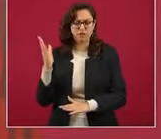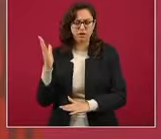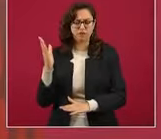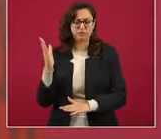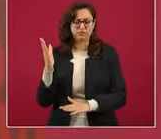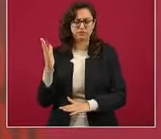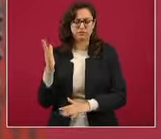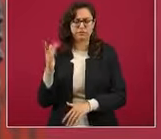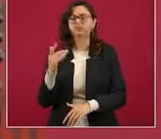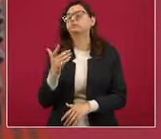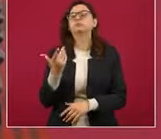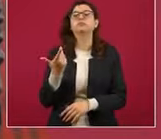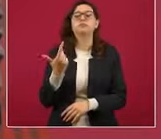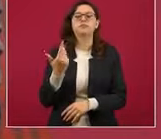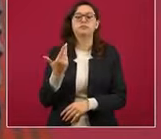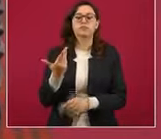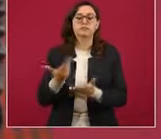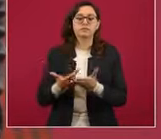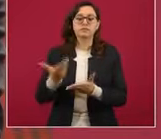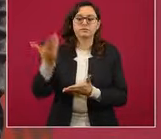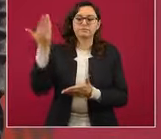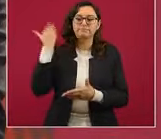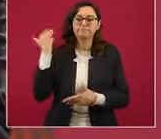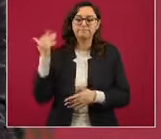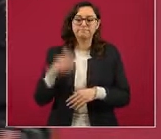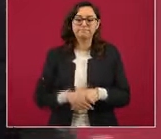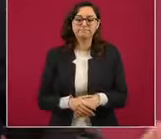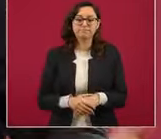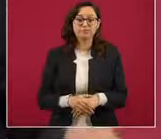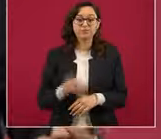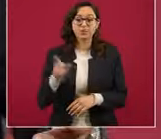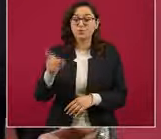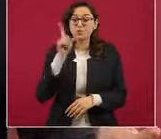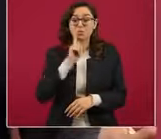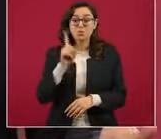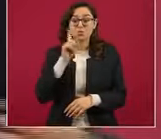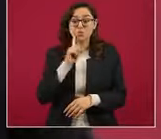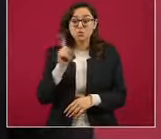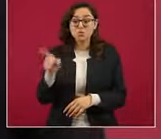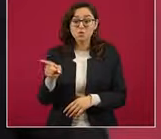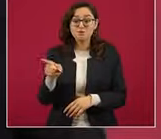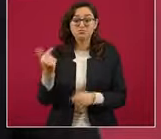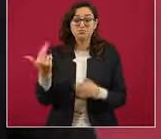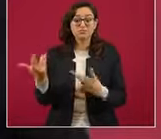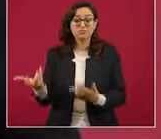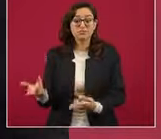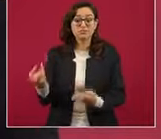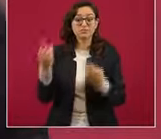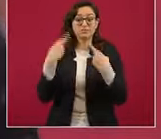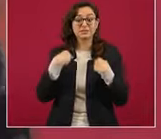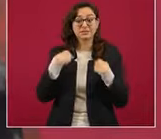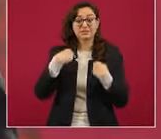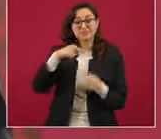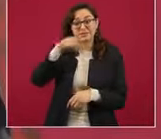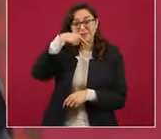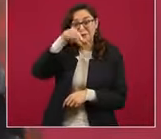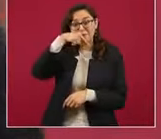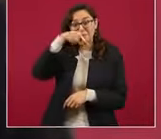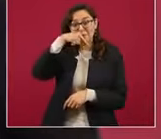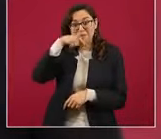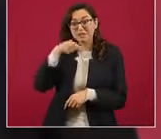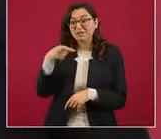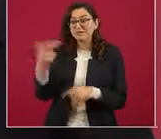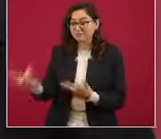el pasado fin de semana y de plano pues una señora me regaló un pavo, un